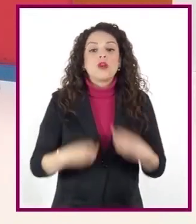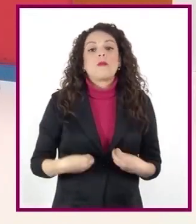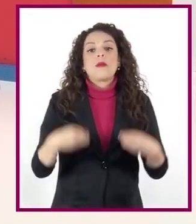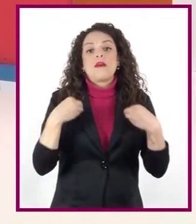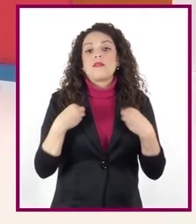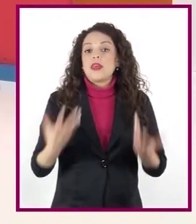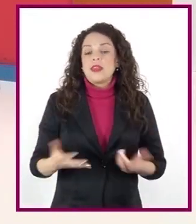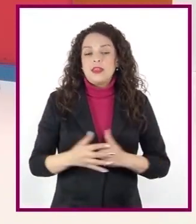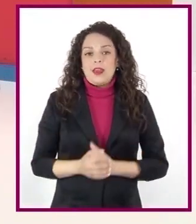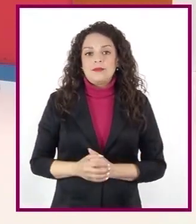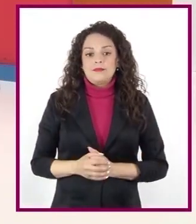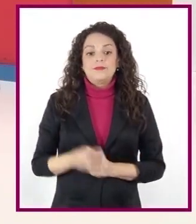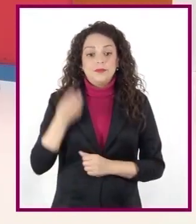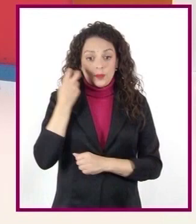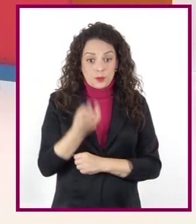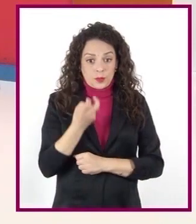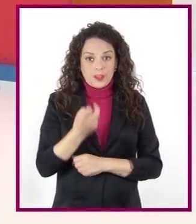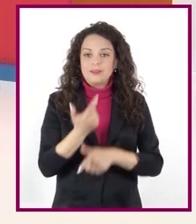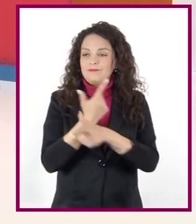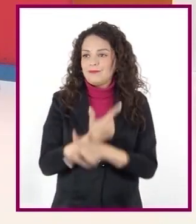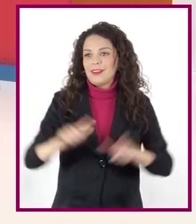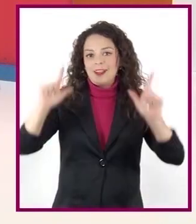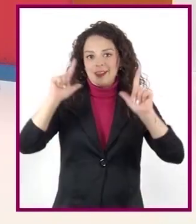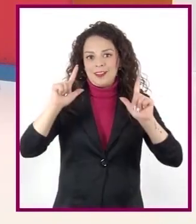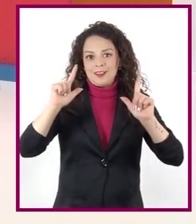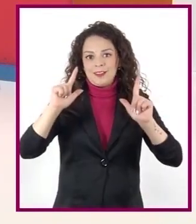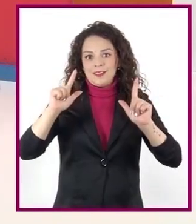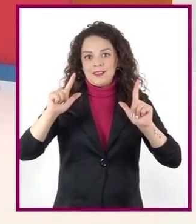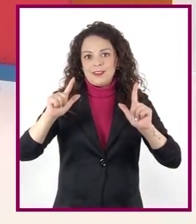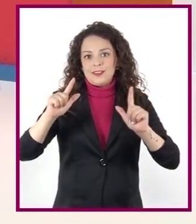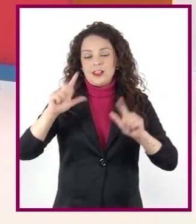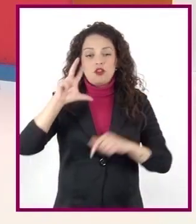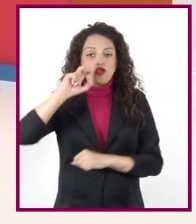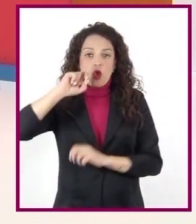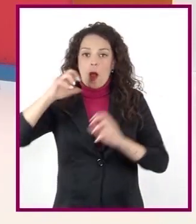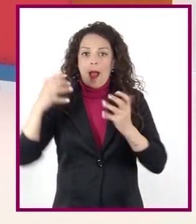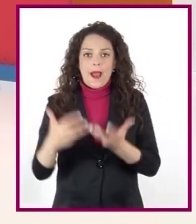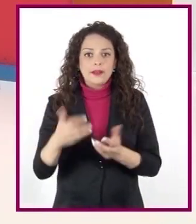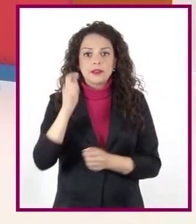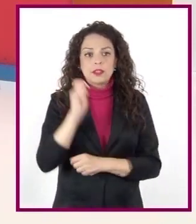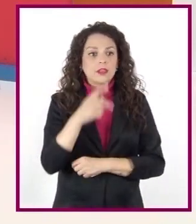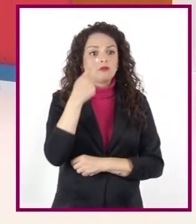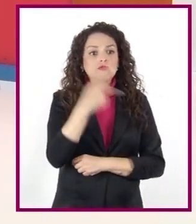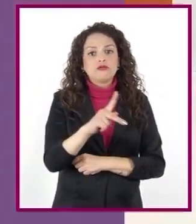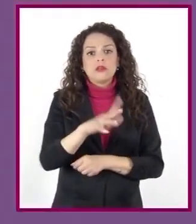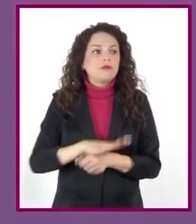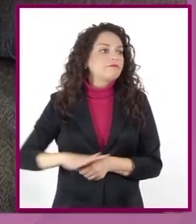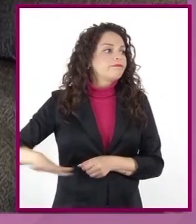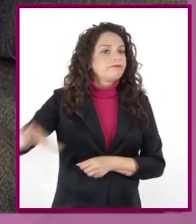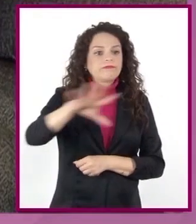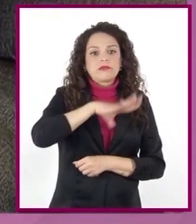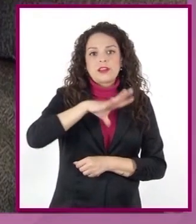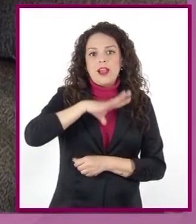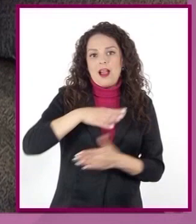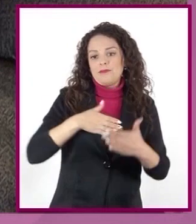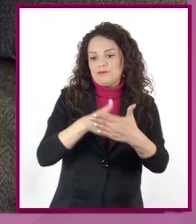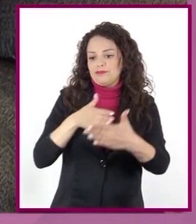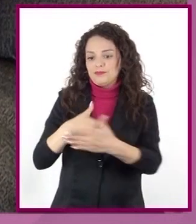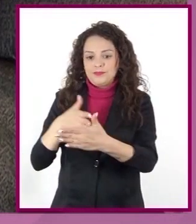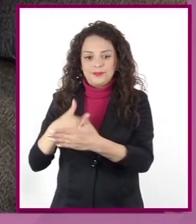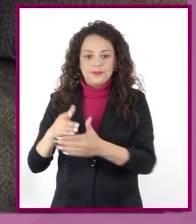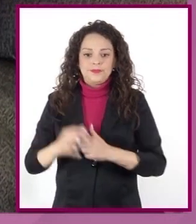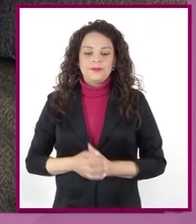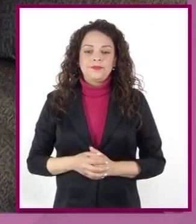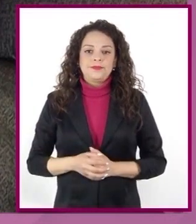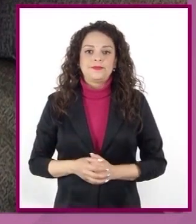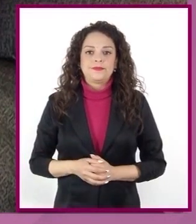autonomía y por ende su libertad a pesar de las condiciones o circunstancias de su entorno. Ya después, gracias